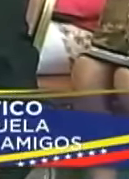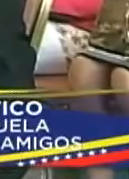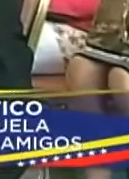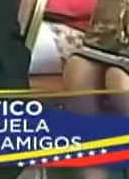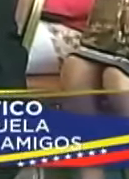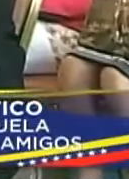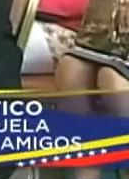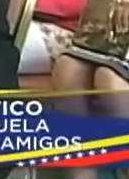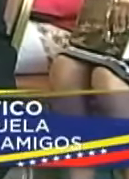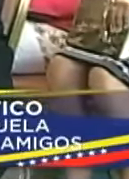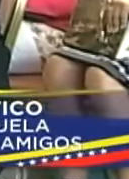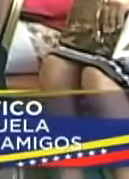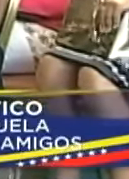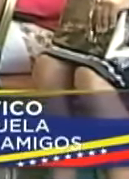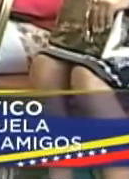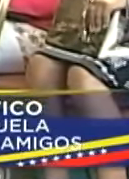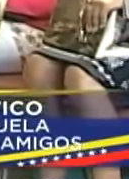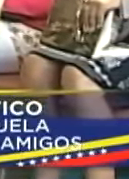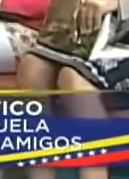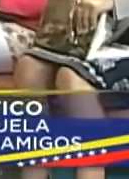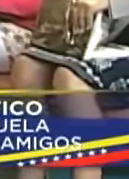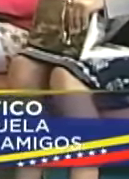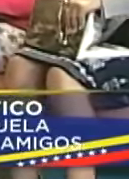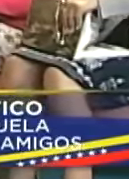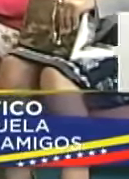Y en 1966,